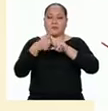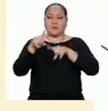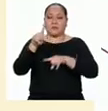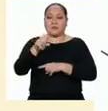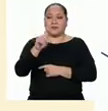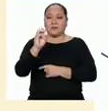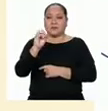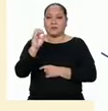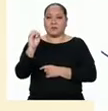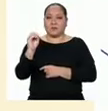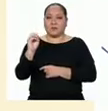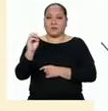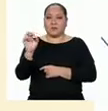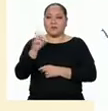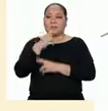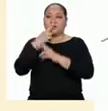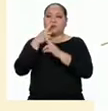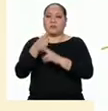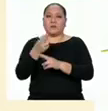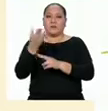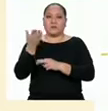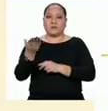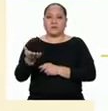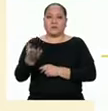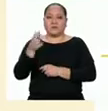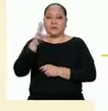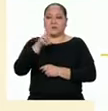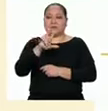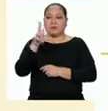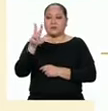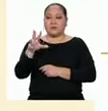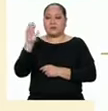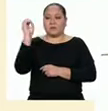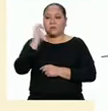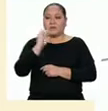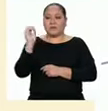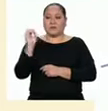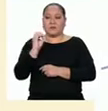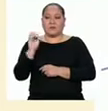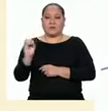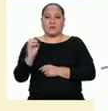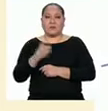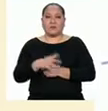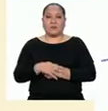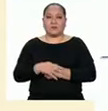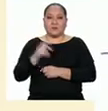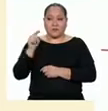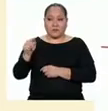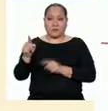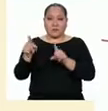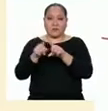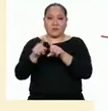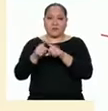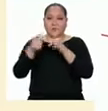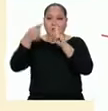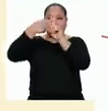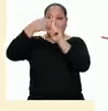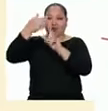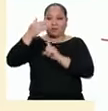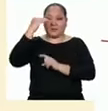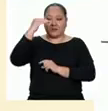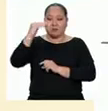centésimos por 100, lo cual nos da como resultado 33%. Aquí también, si